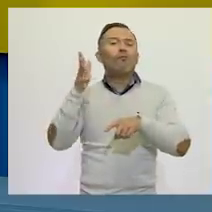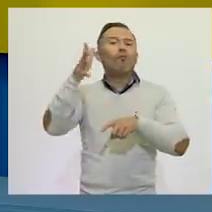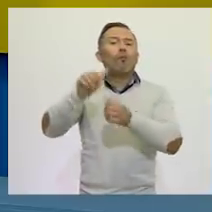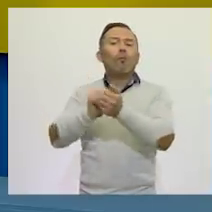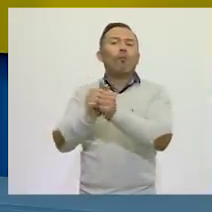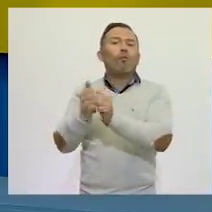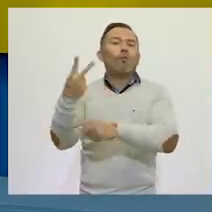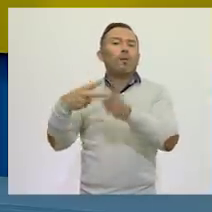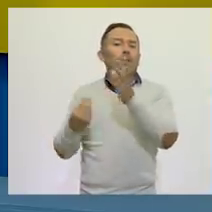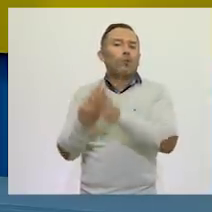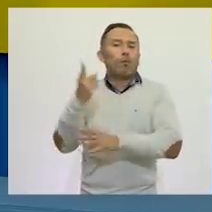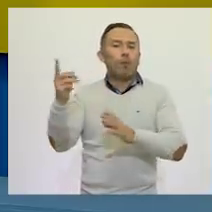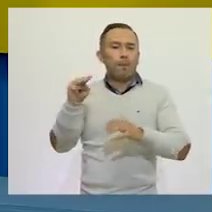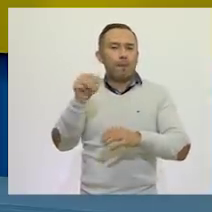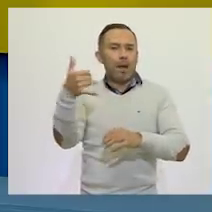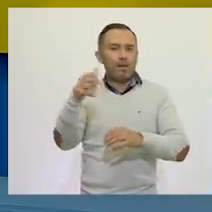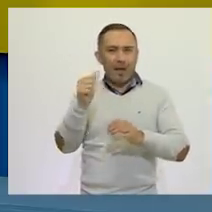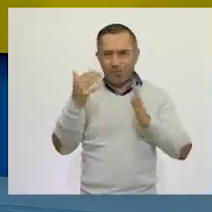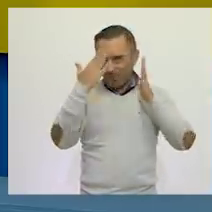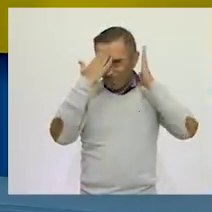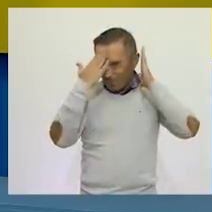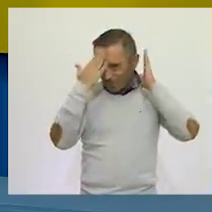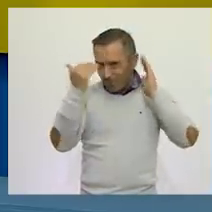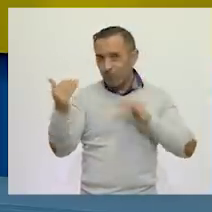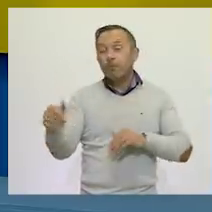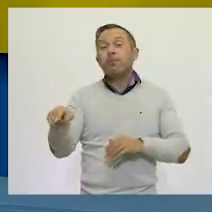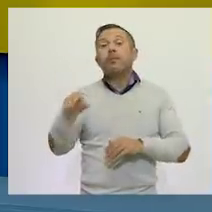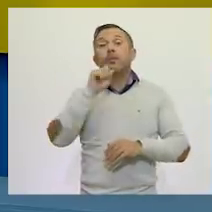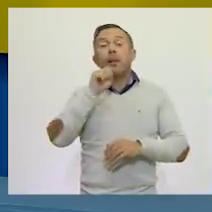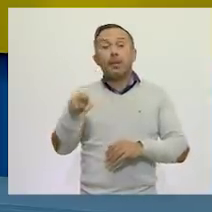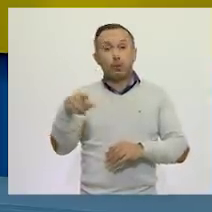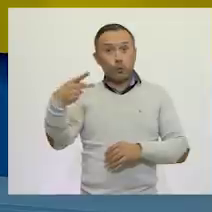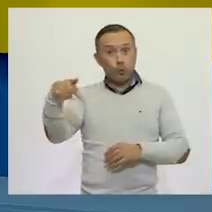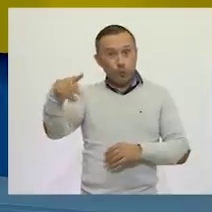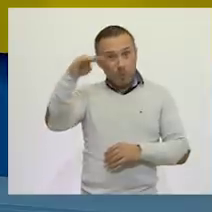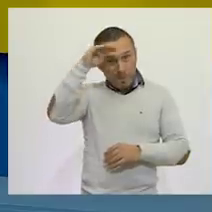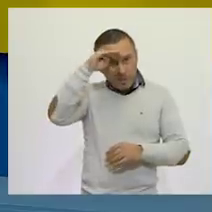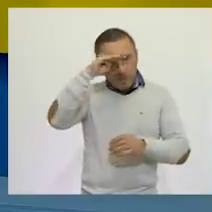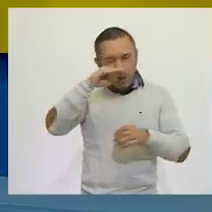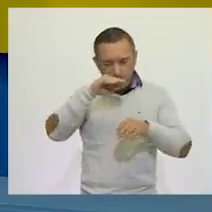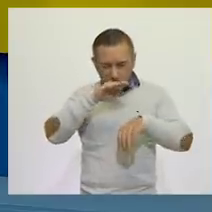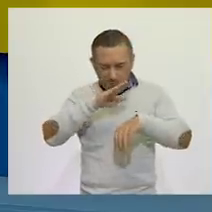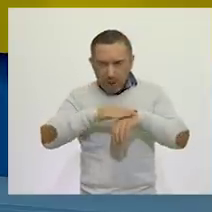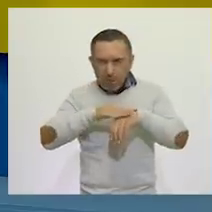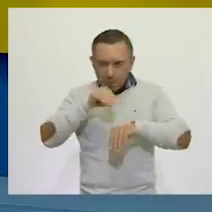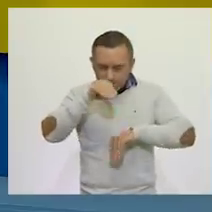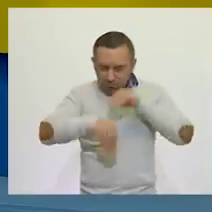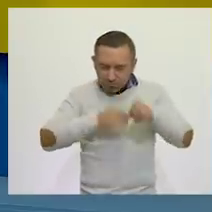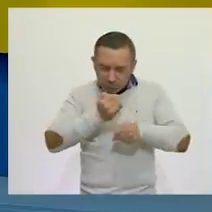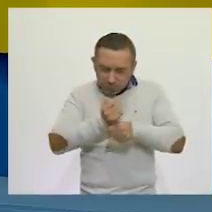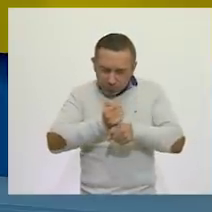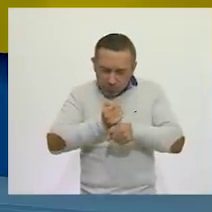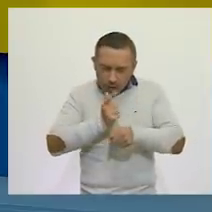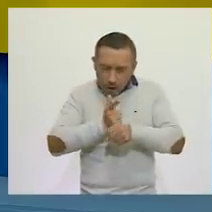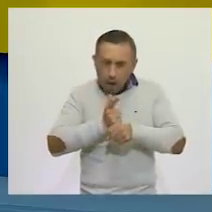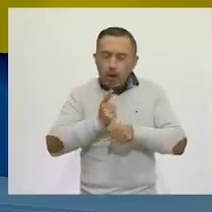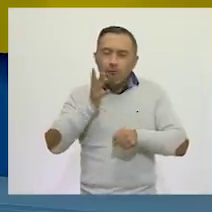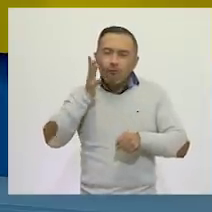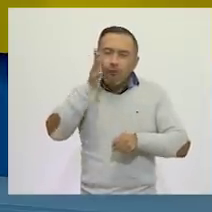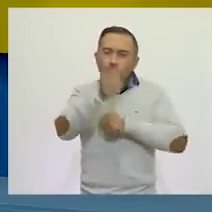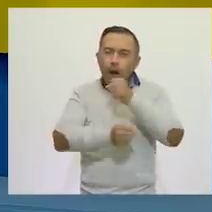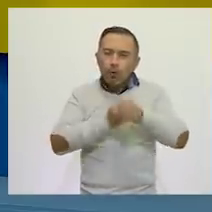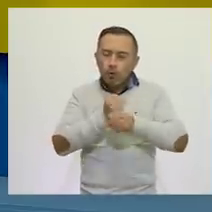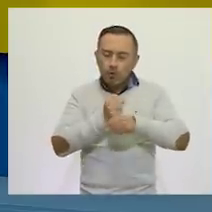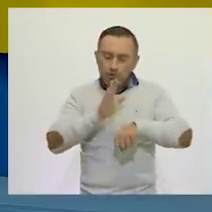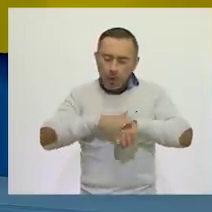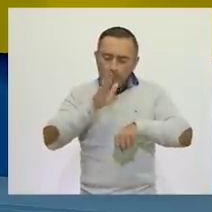su influencia, tanto de pensamiento como de alcance técnico, perduró y fue transformándose con el tiempo. Es por